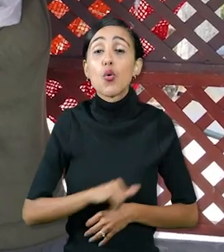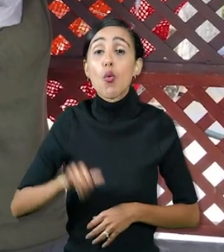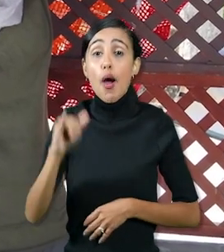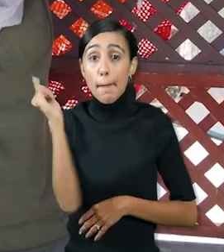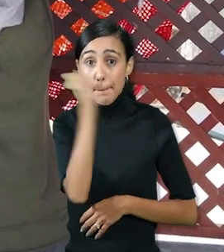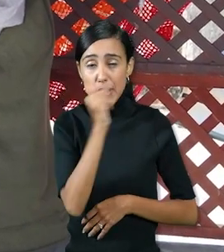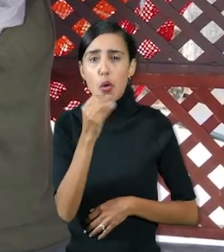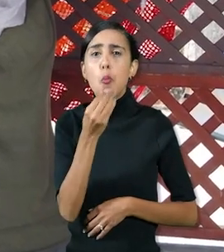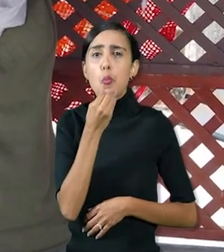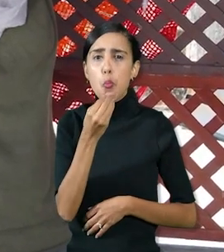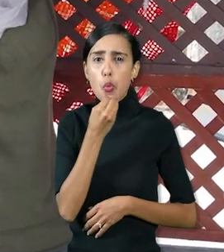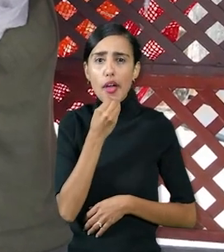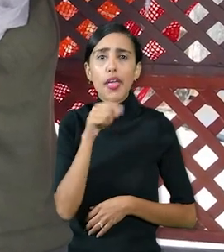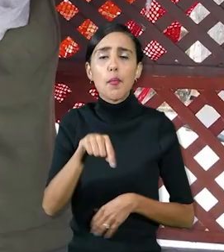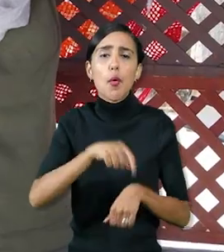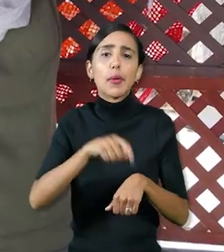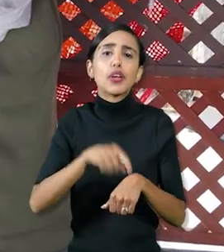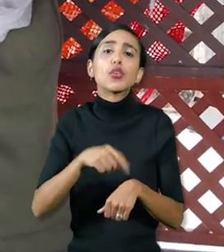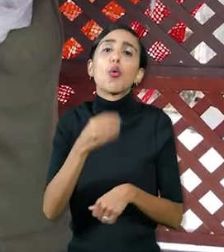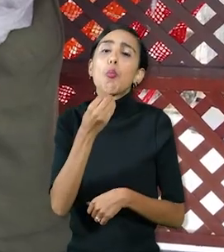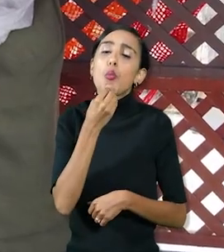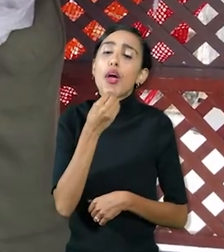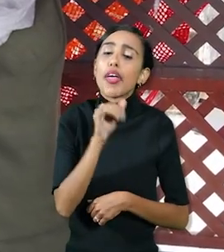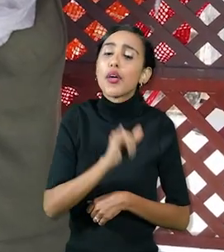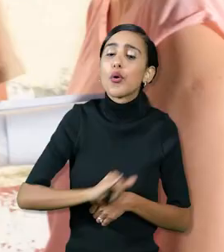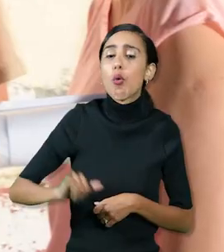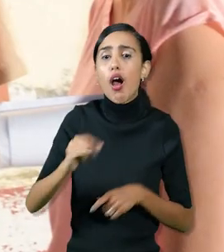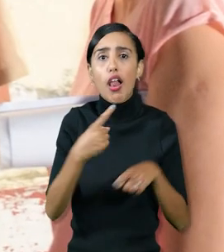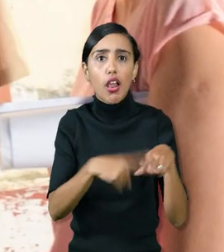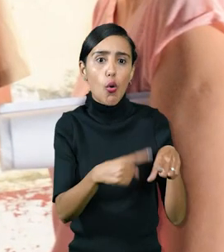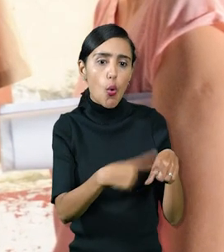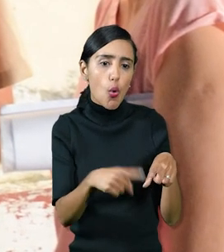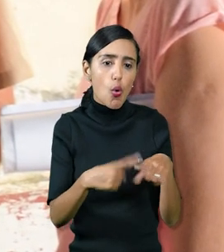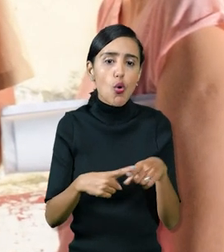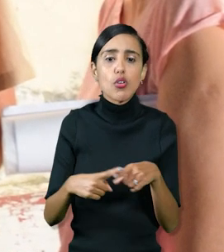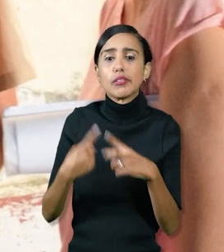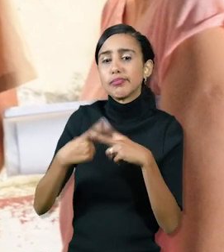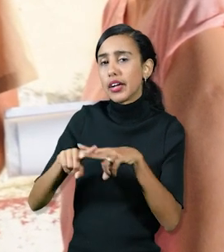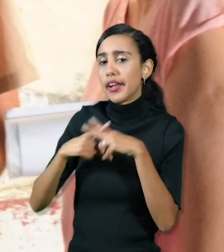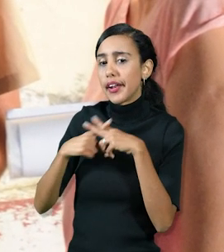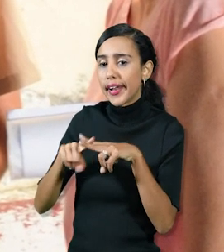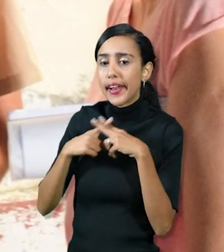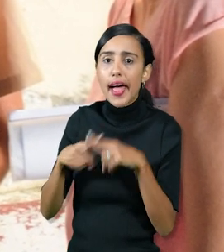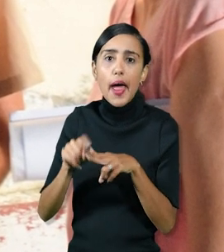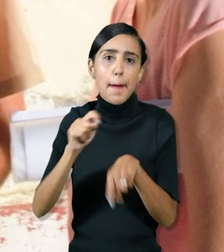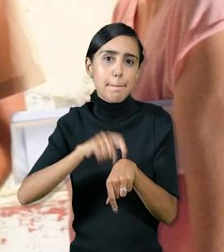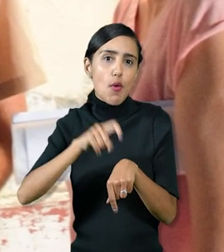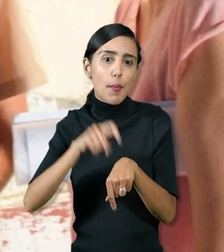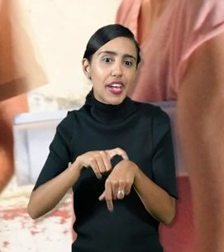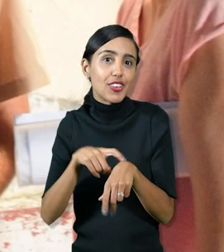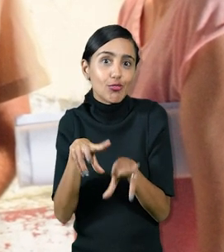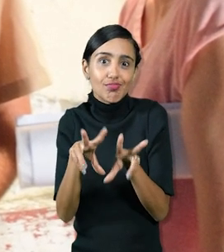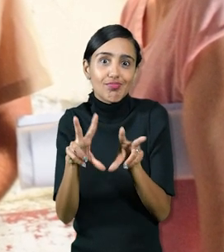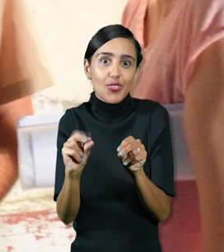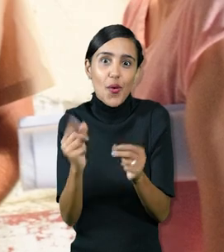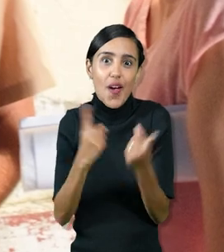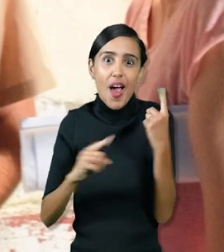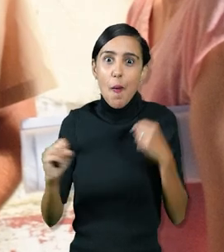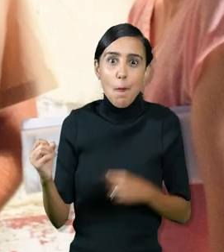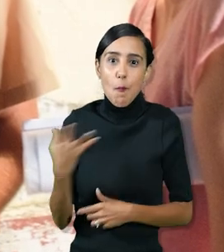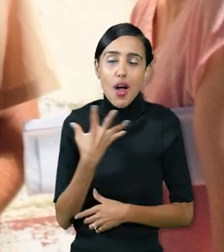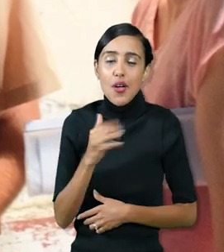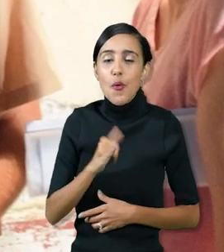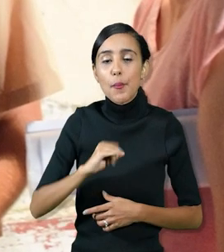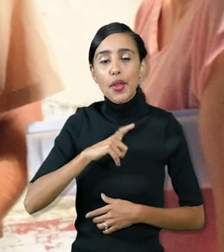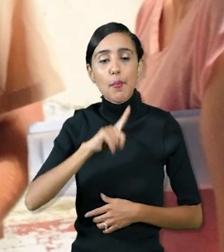rodaje puede ser un momento donde se puedan conjugar cosas y tener momentos de magia, o sea, momentos donde